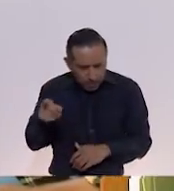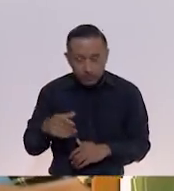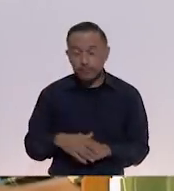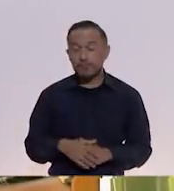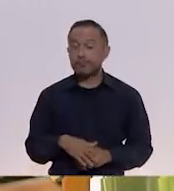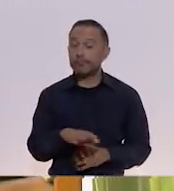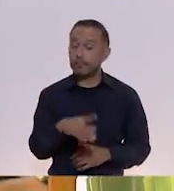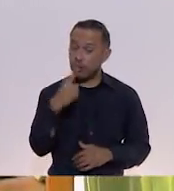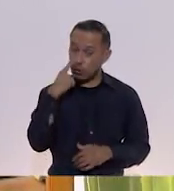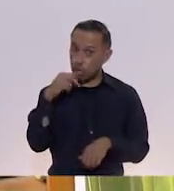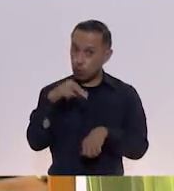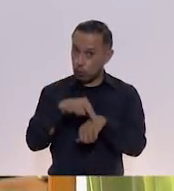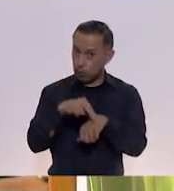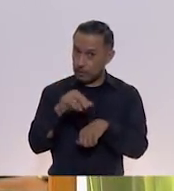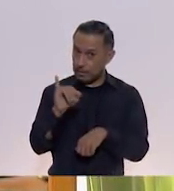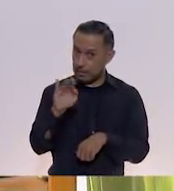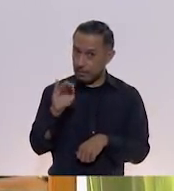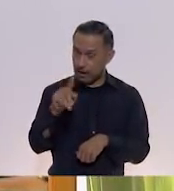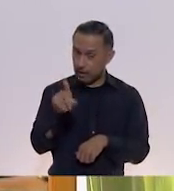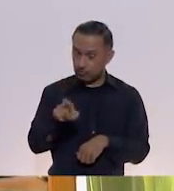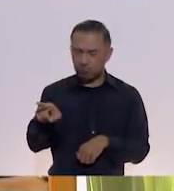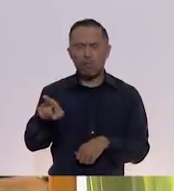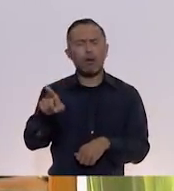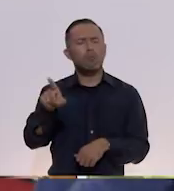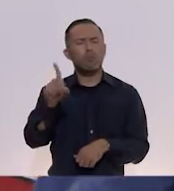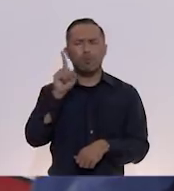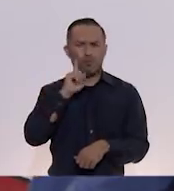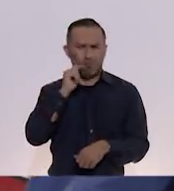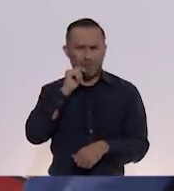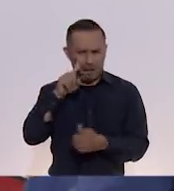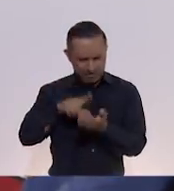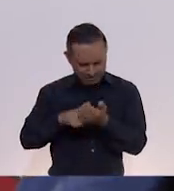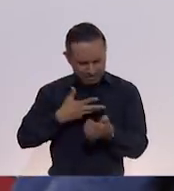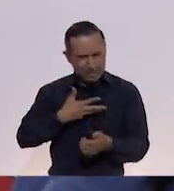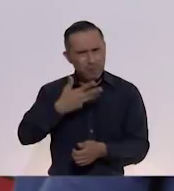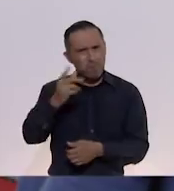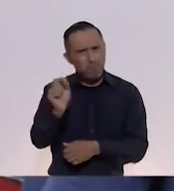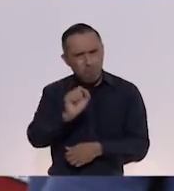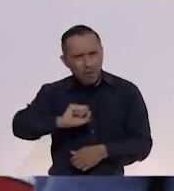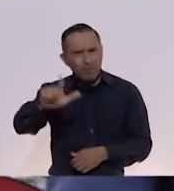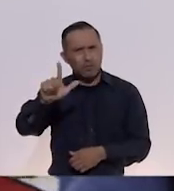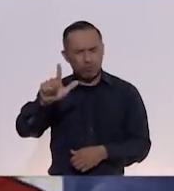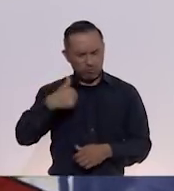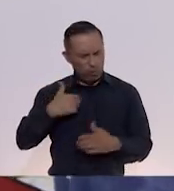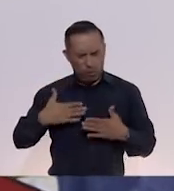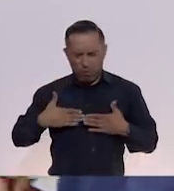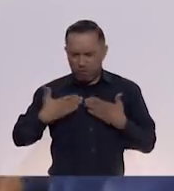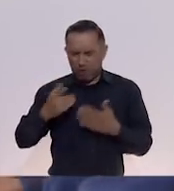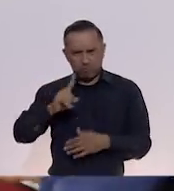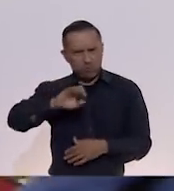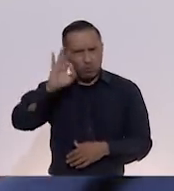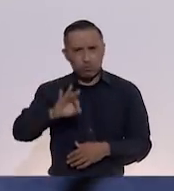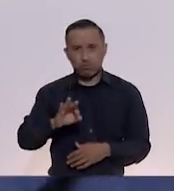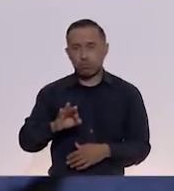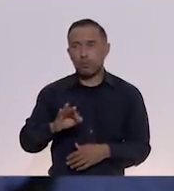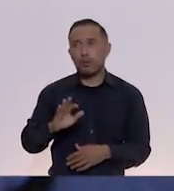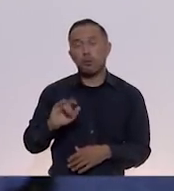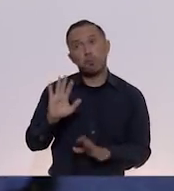muy profesional. Confío plenamente en ella, no se preocupe. Bueno, está bien. Como usted